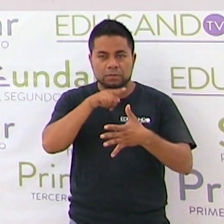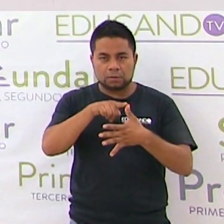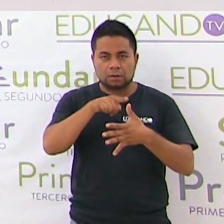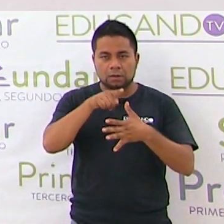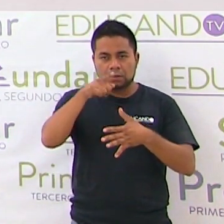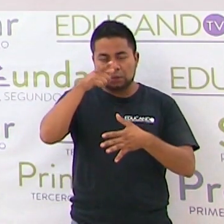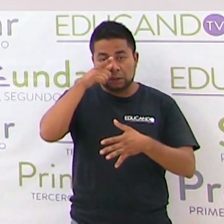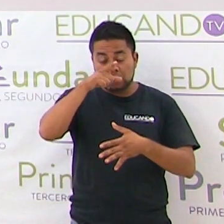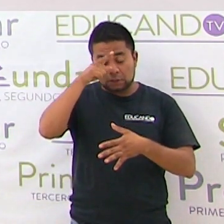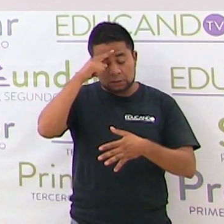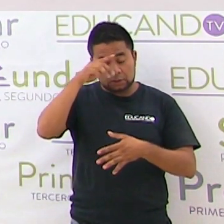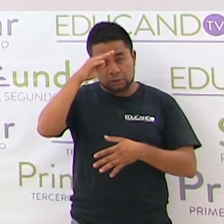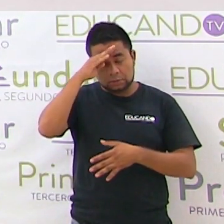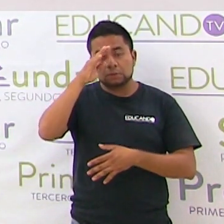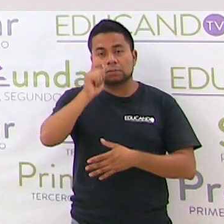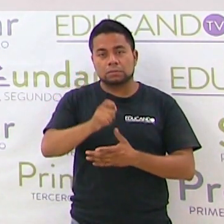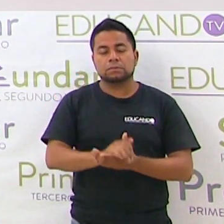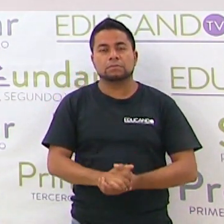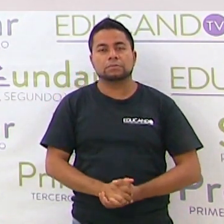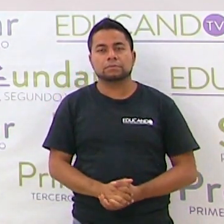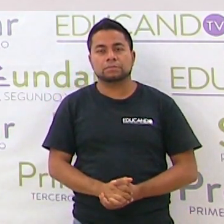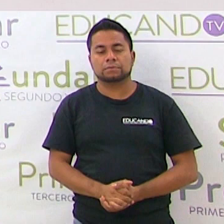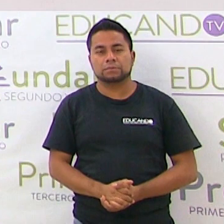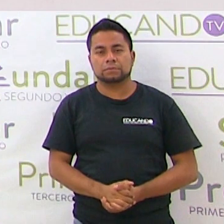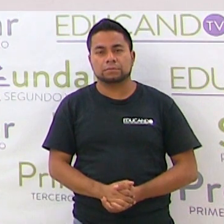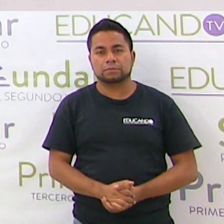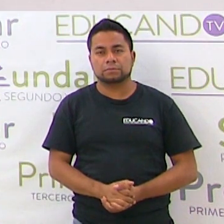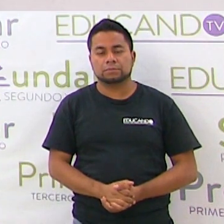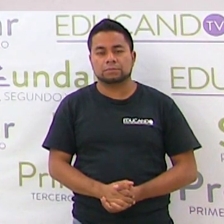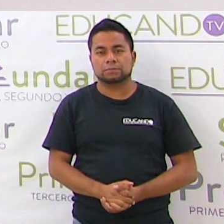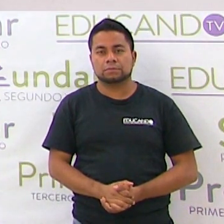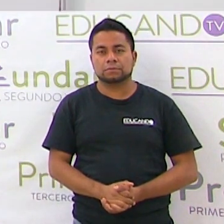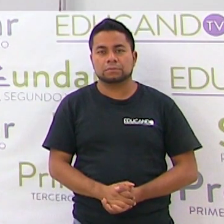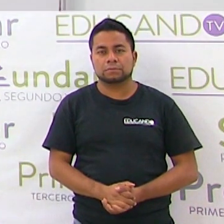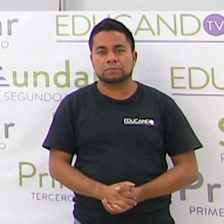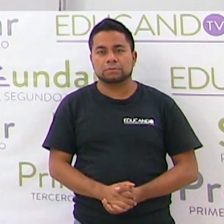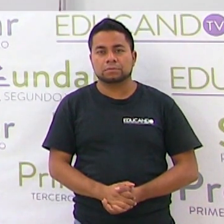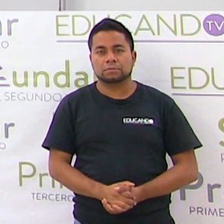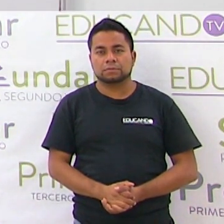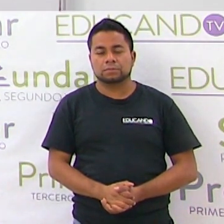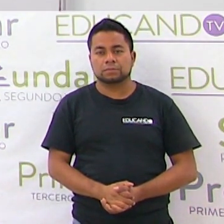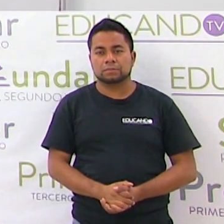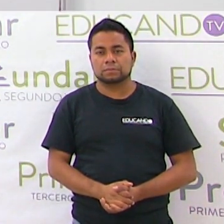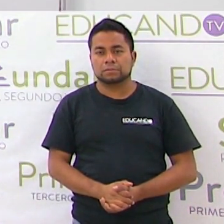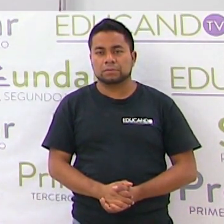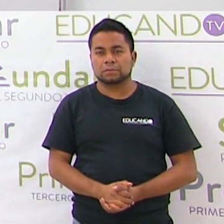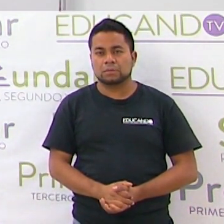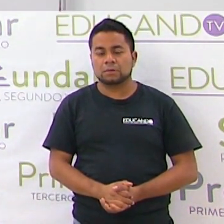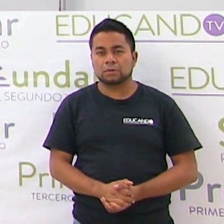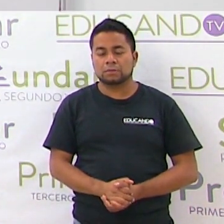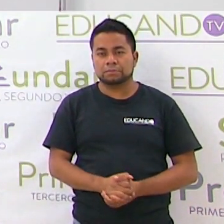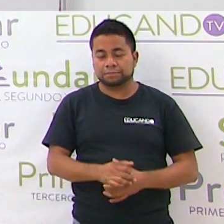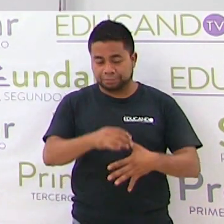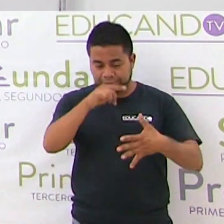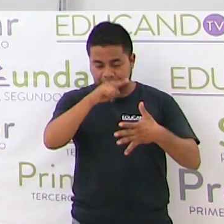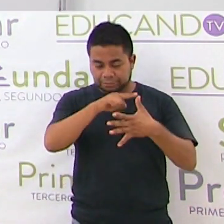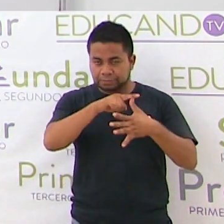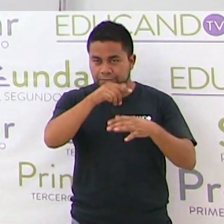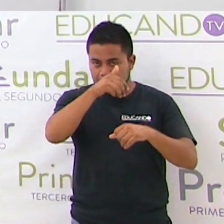5? El número 5 va a ser observar y corregir,